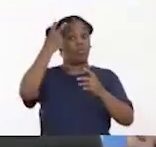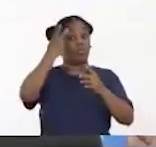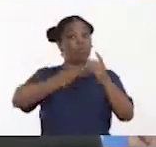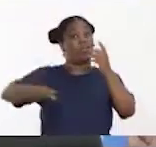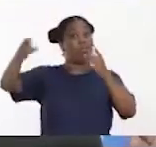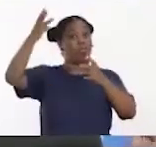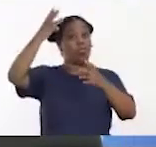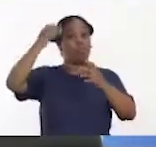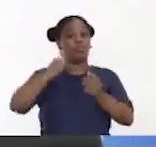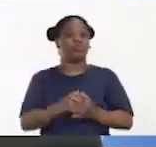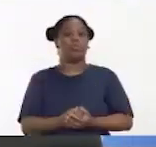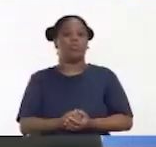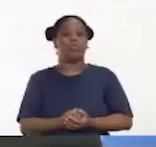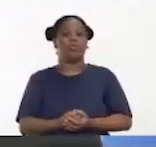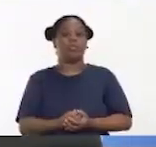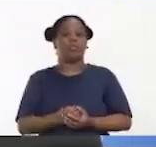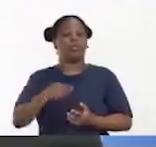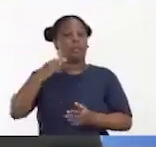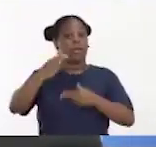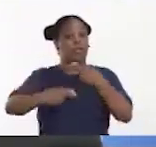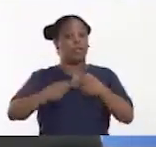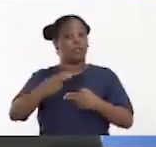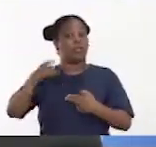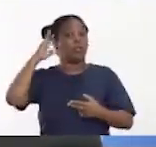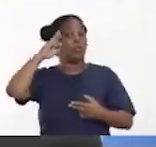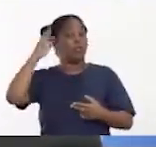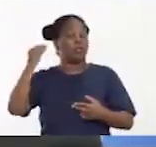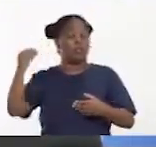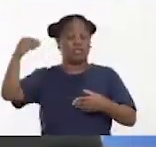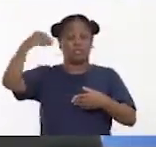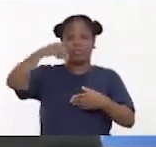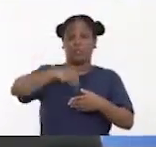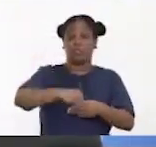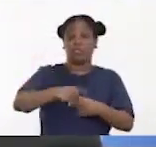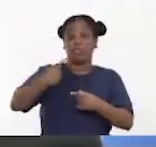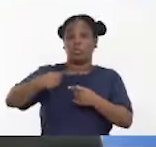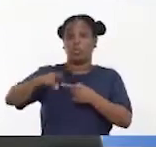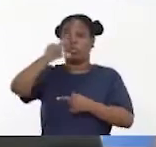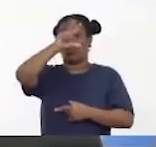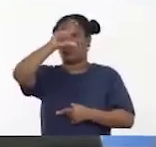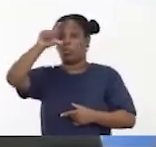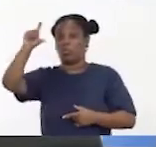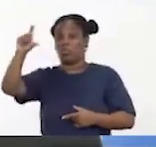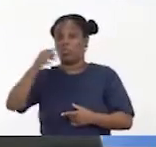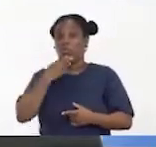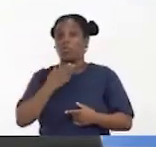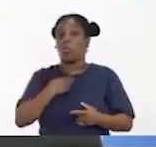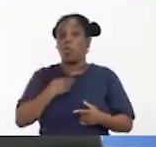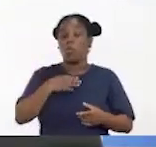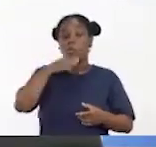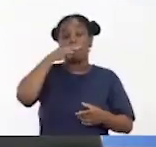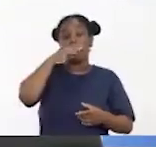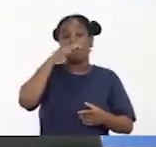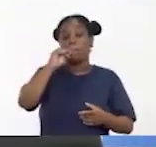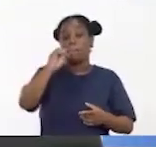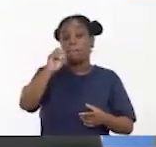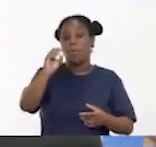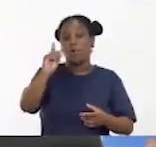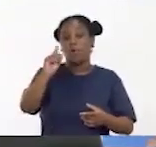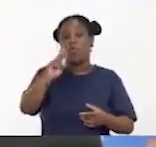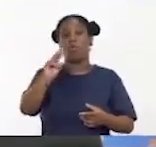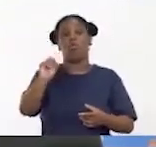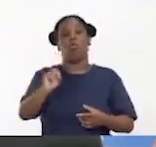forma trigonométrica. Para hacerlo, recuérdense que ustedes tienen que introducir otros conceptos como el módulo,